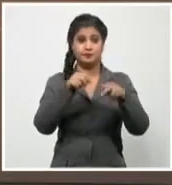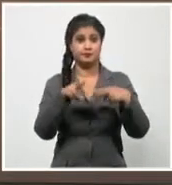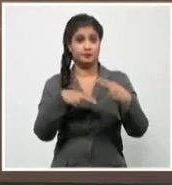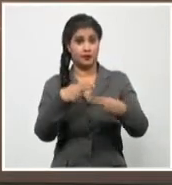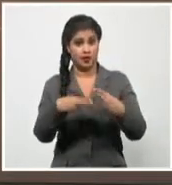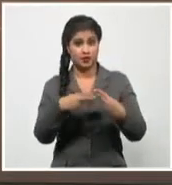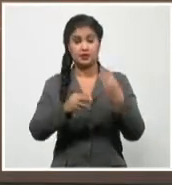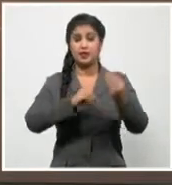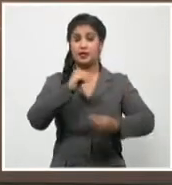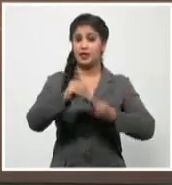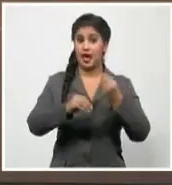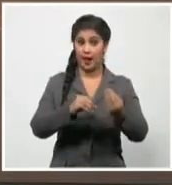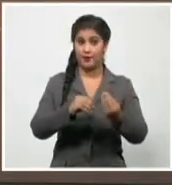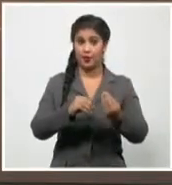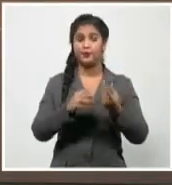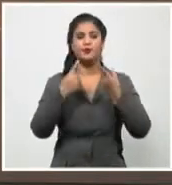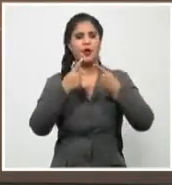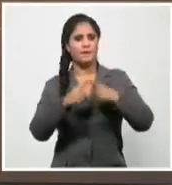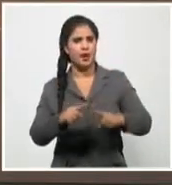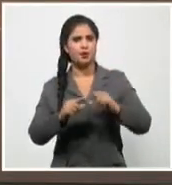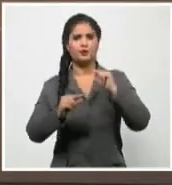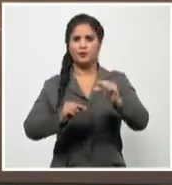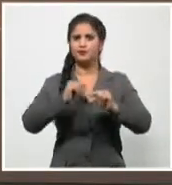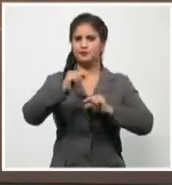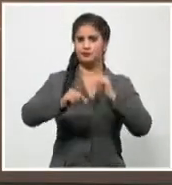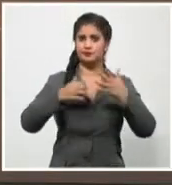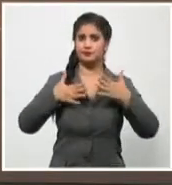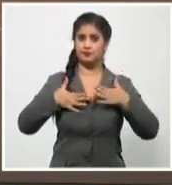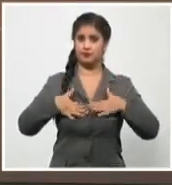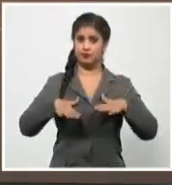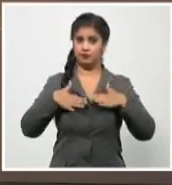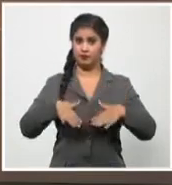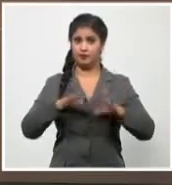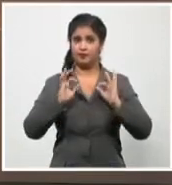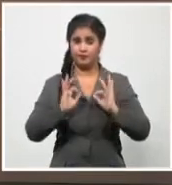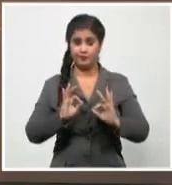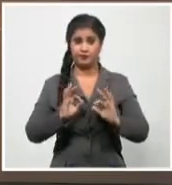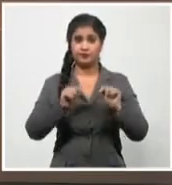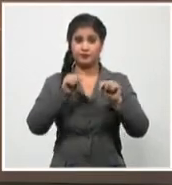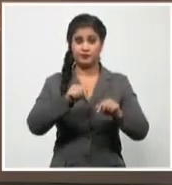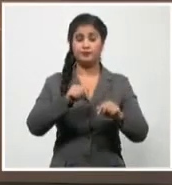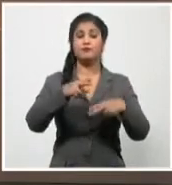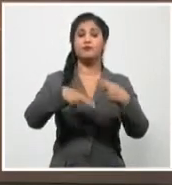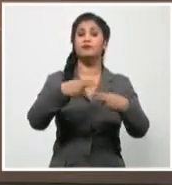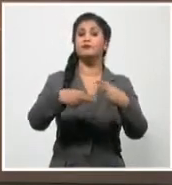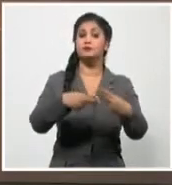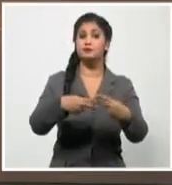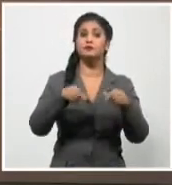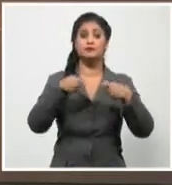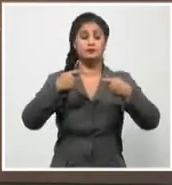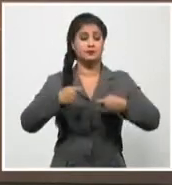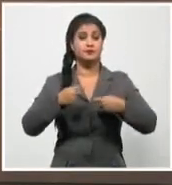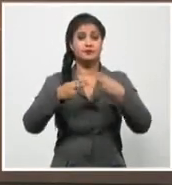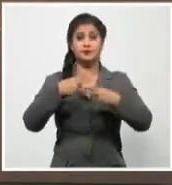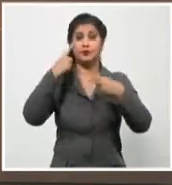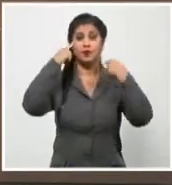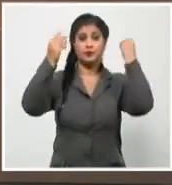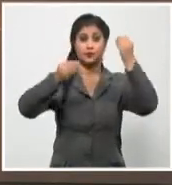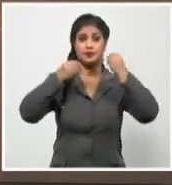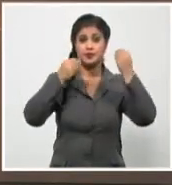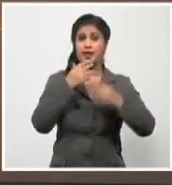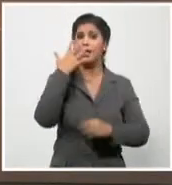justas en la medida en que los encargados de poner en práctica cada procedimiento lo hagan pensando no en el pueblo